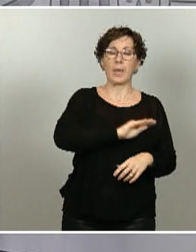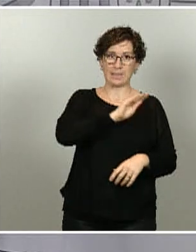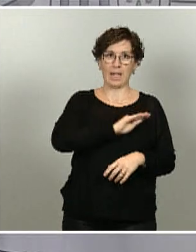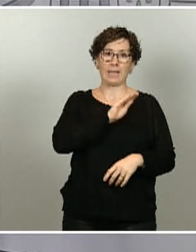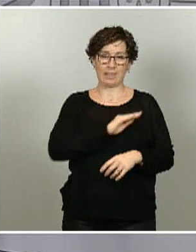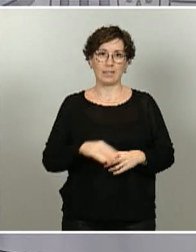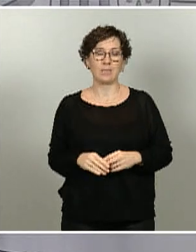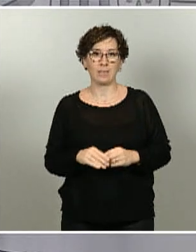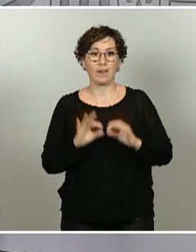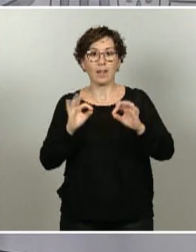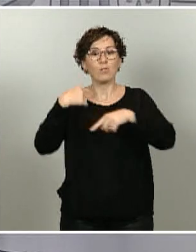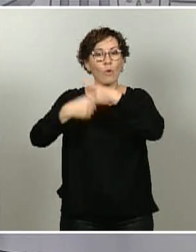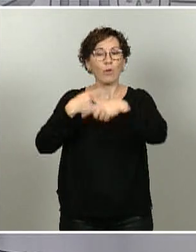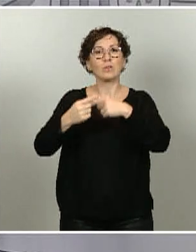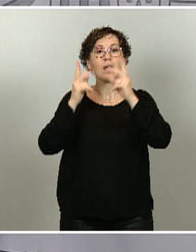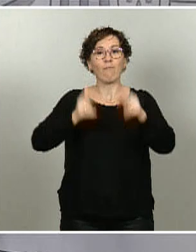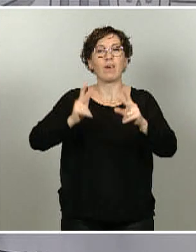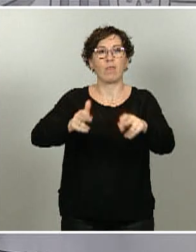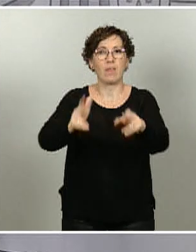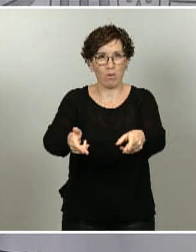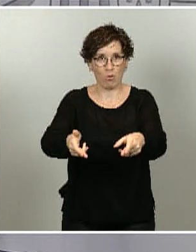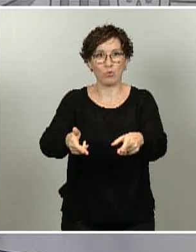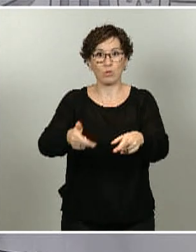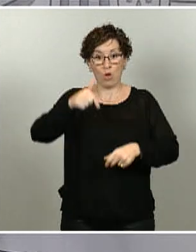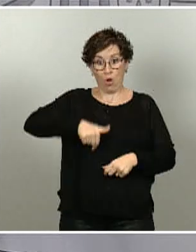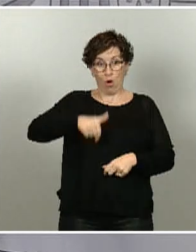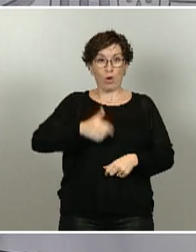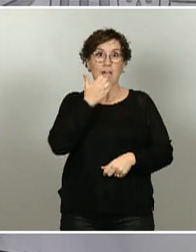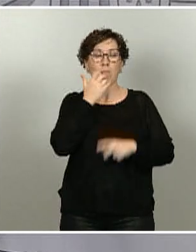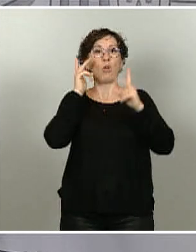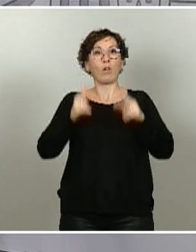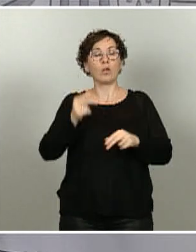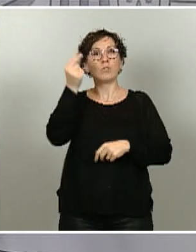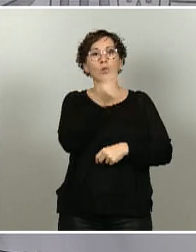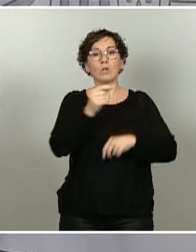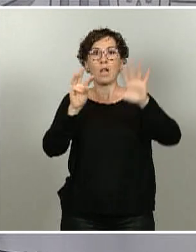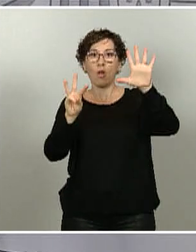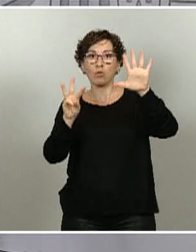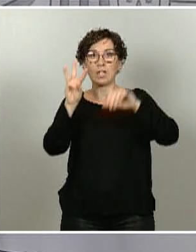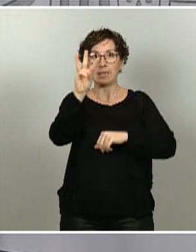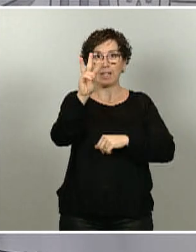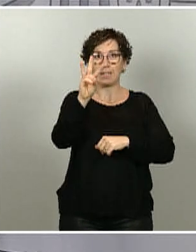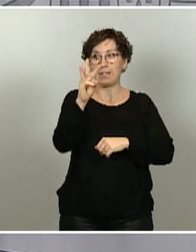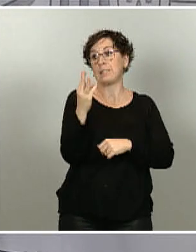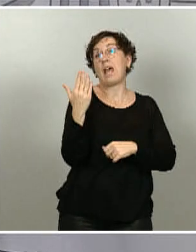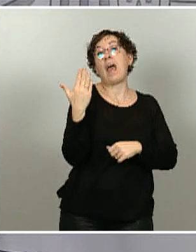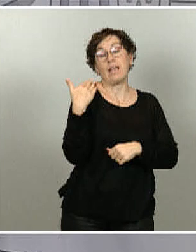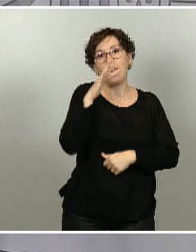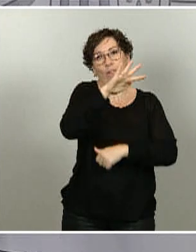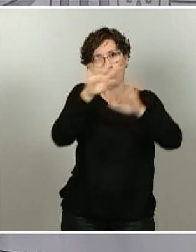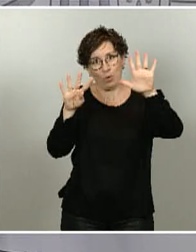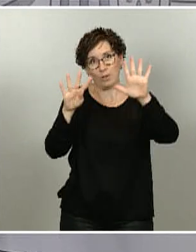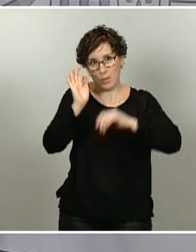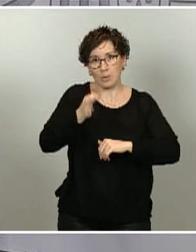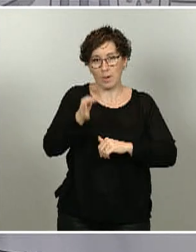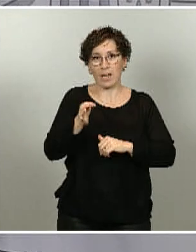diario de fallecidos, siendo los de hoy de 83, algo por encima de los 59 de ayer, pero por debajo de los 87 de hace 2 días,